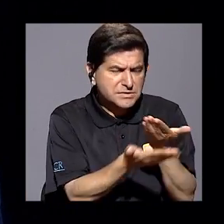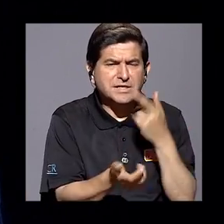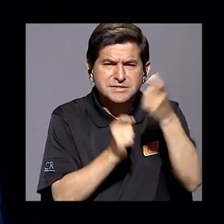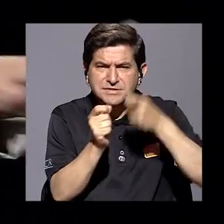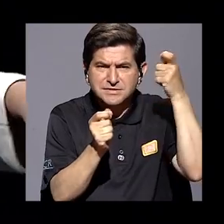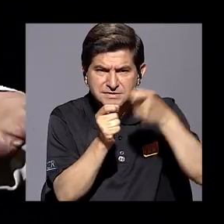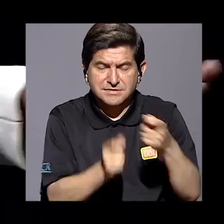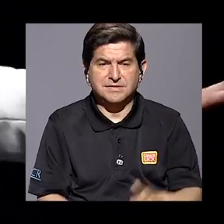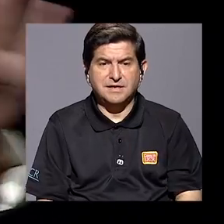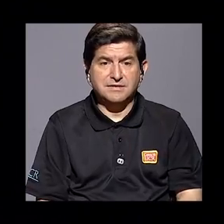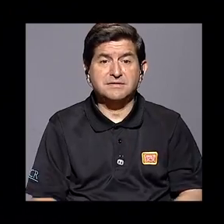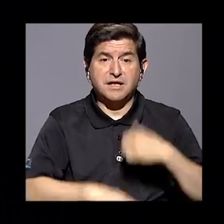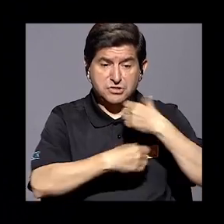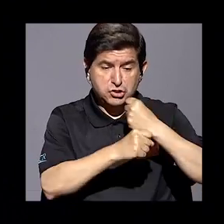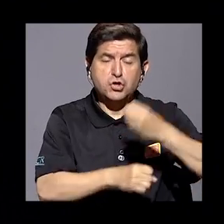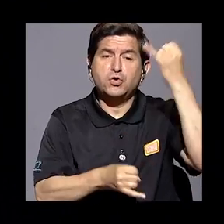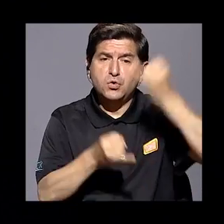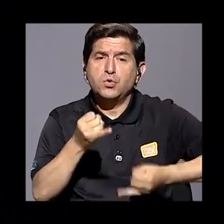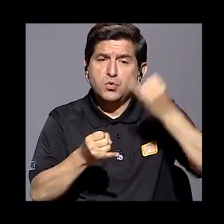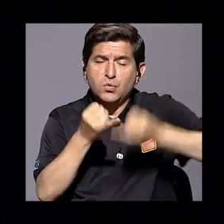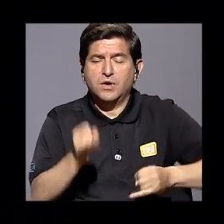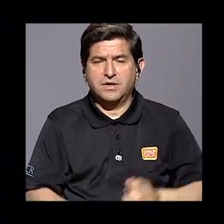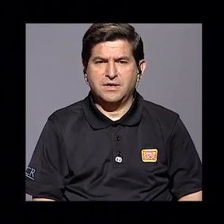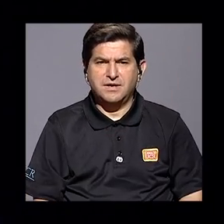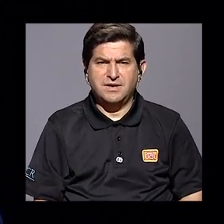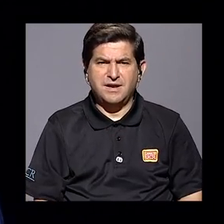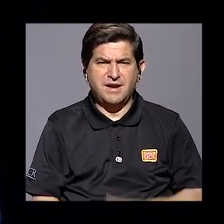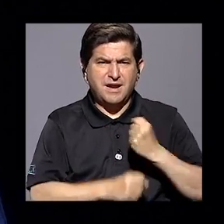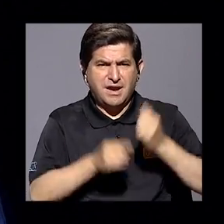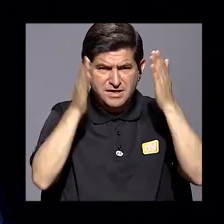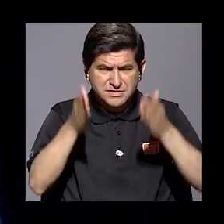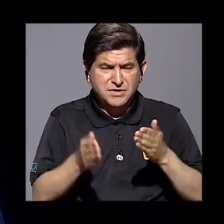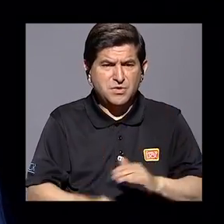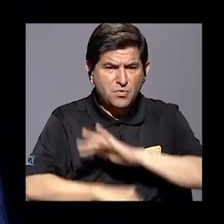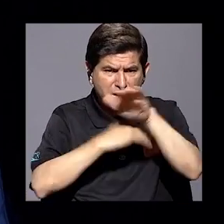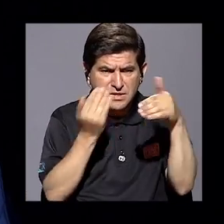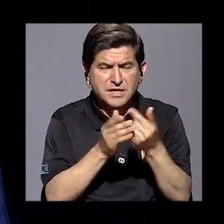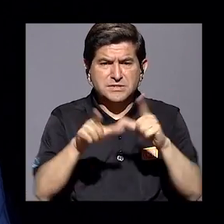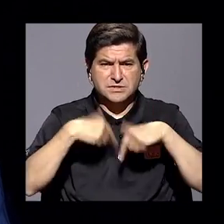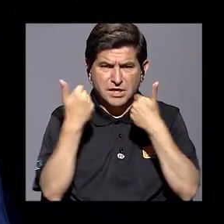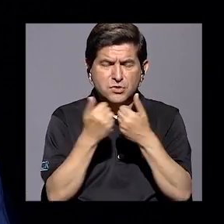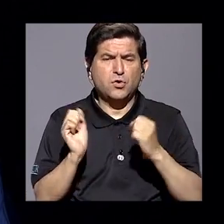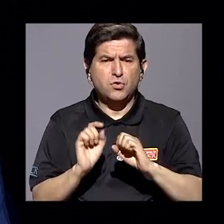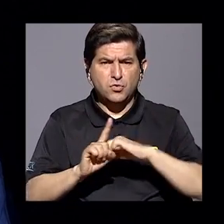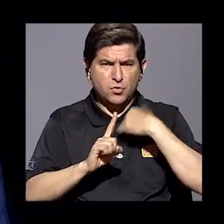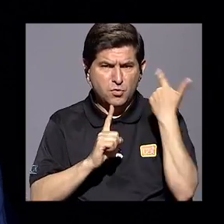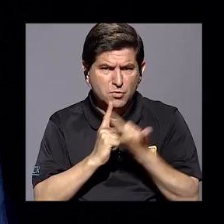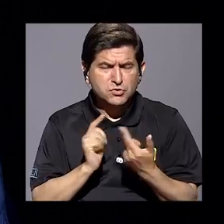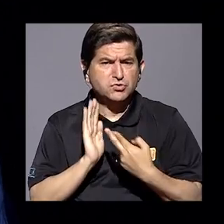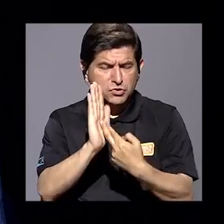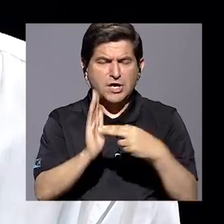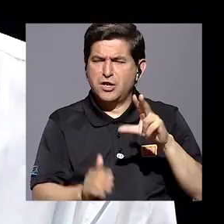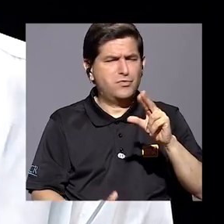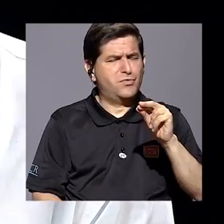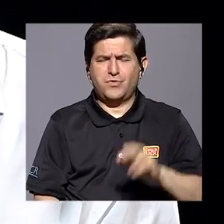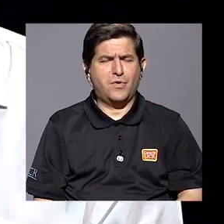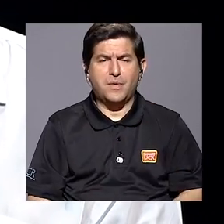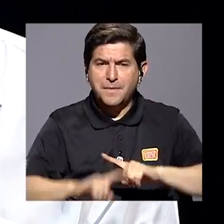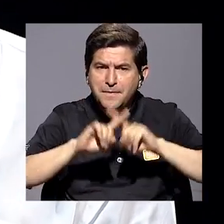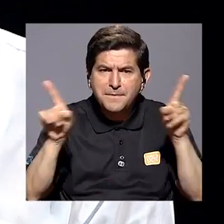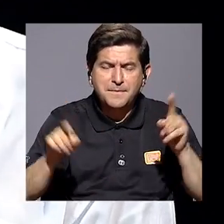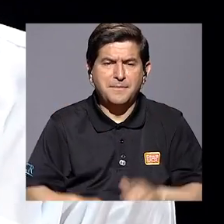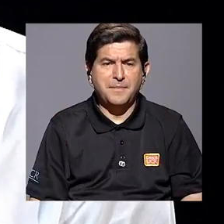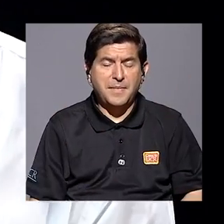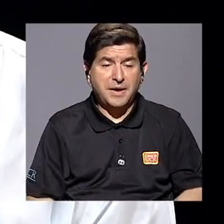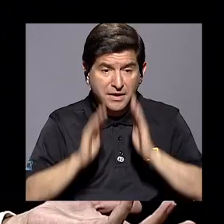concretas y va a ver que la huelga se termina y representarán los huelguistas a todos los sectores sociales pero son